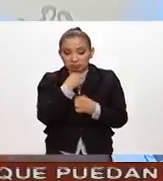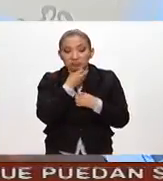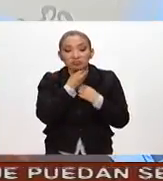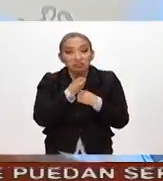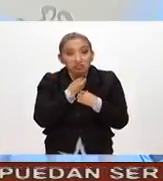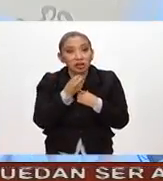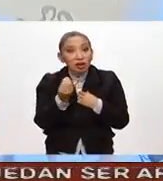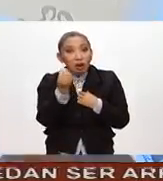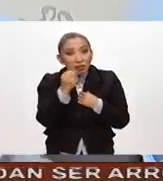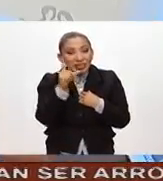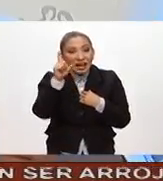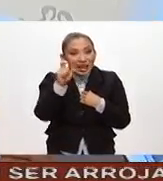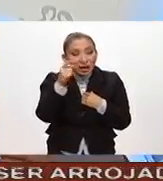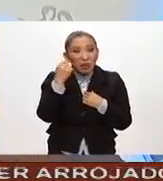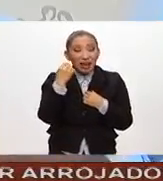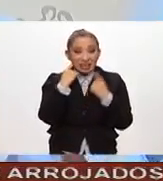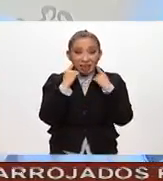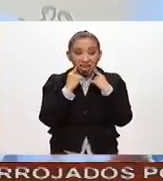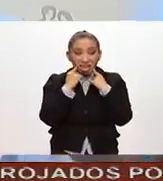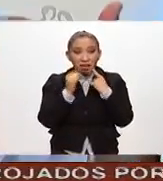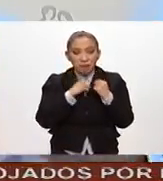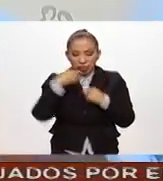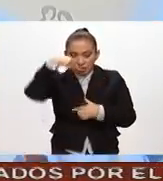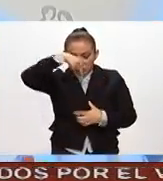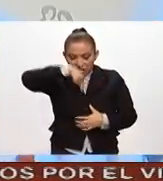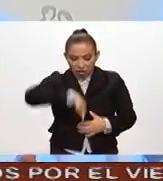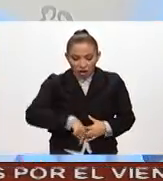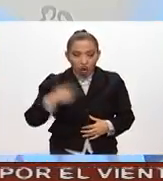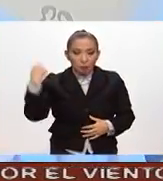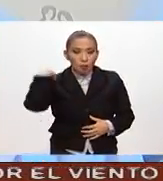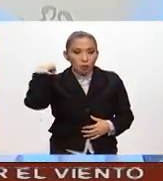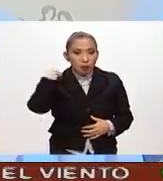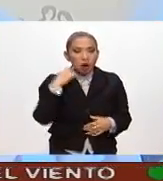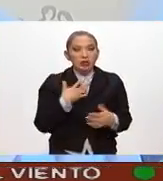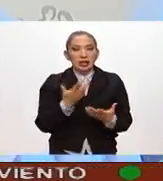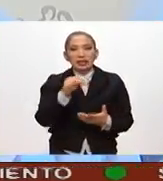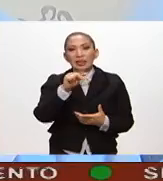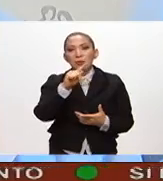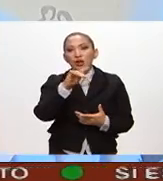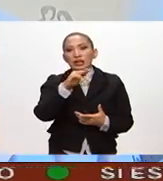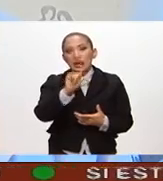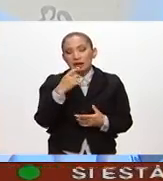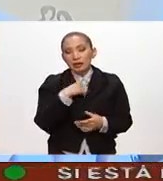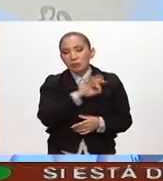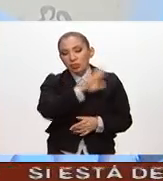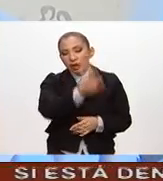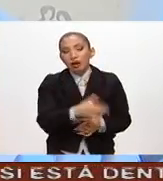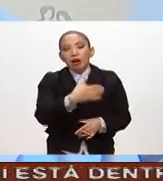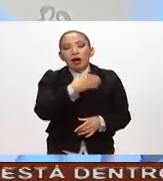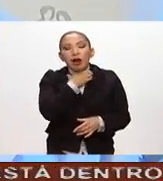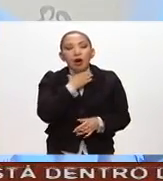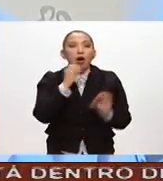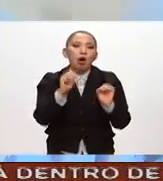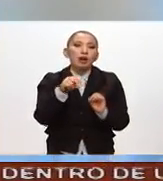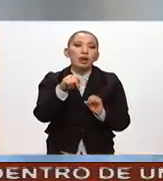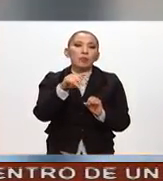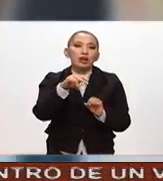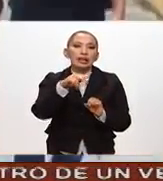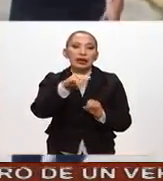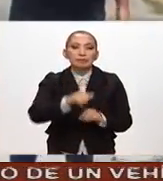los alimentos, líquidos, saliva incluso, se pasa directamente hacia los pulmones y da neumonías. Y el paciente se muere por asfixia o por